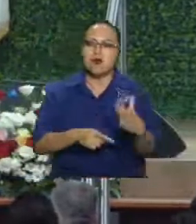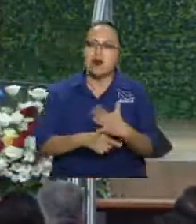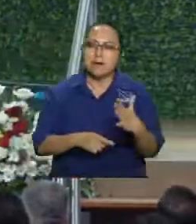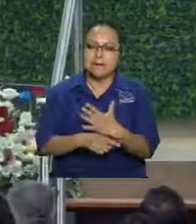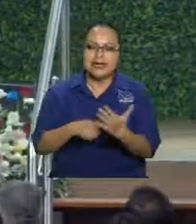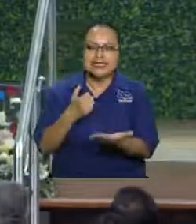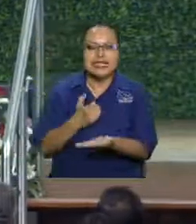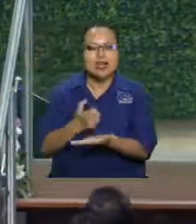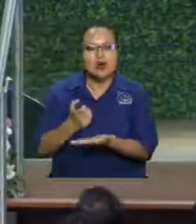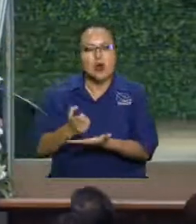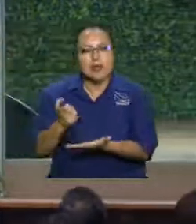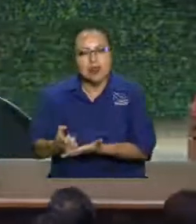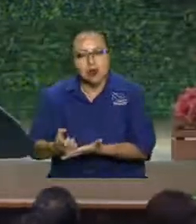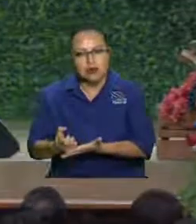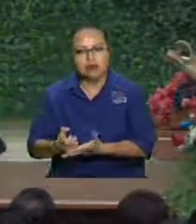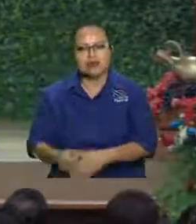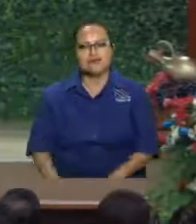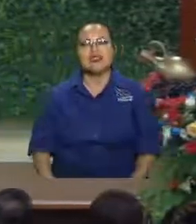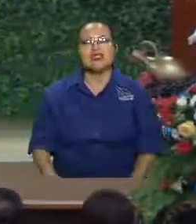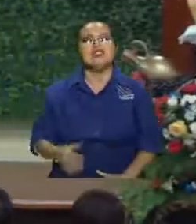corazón.